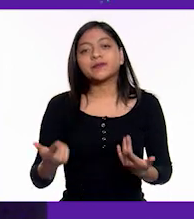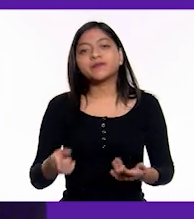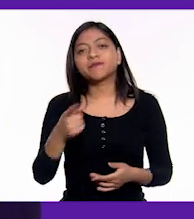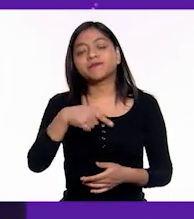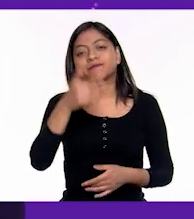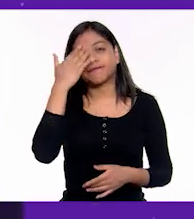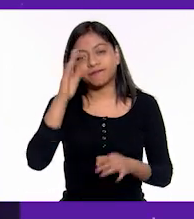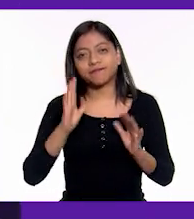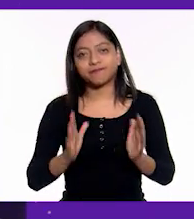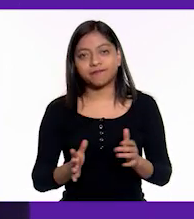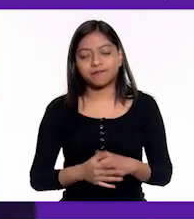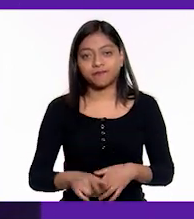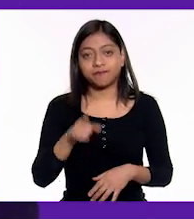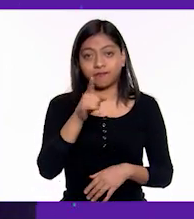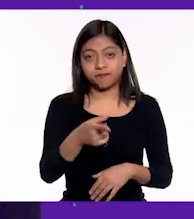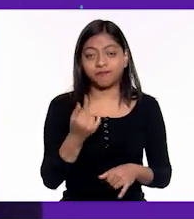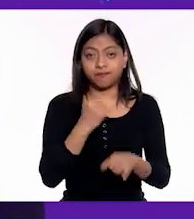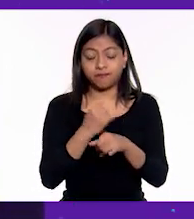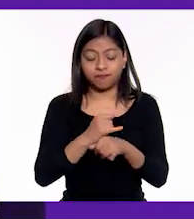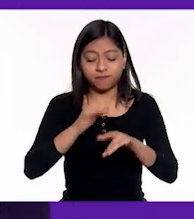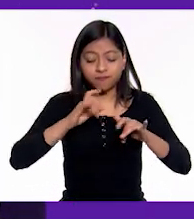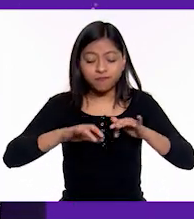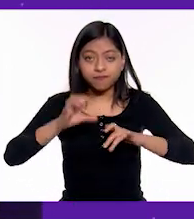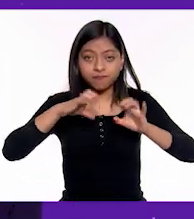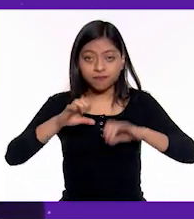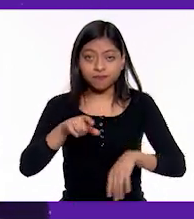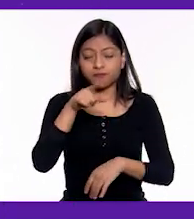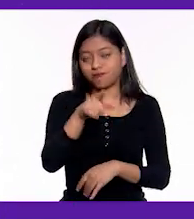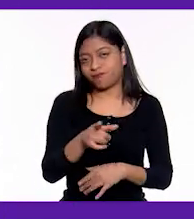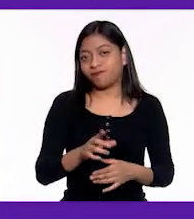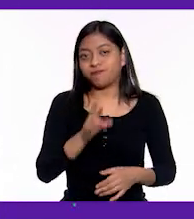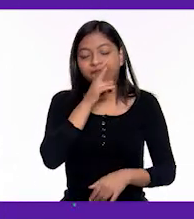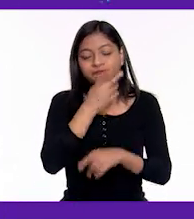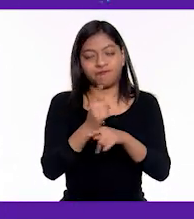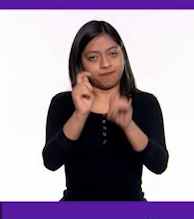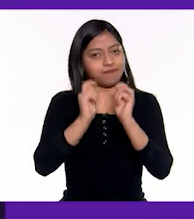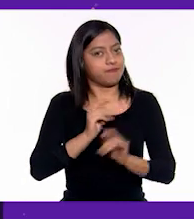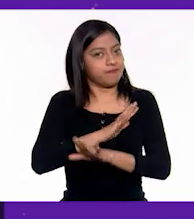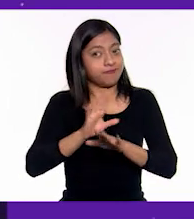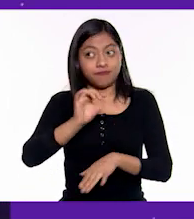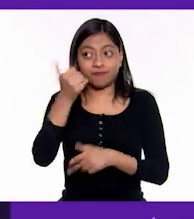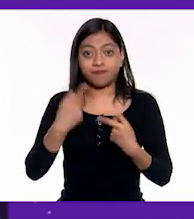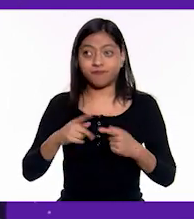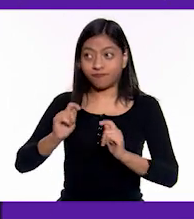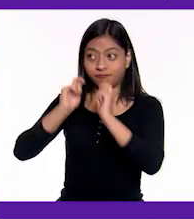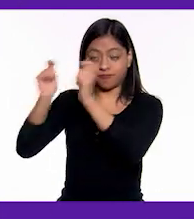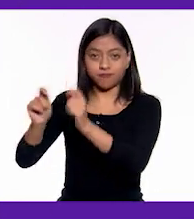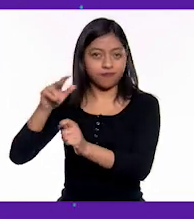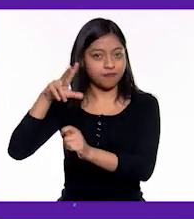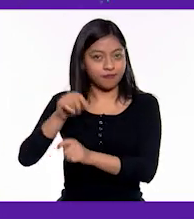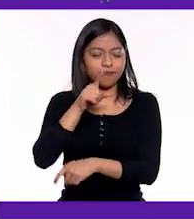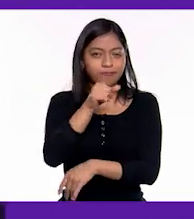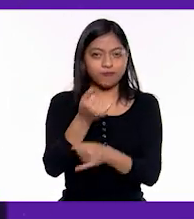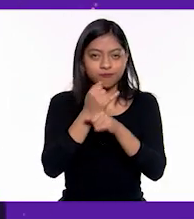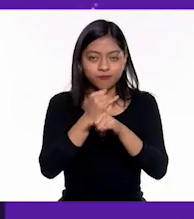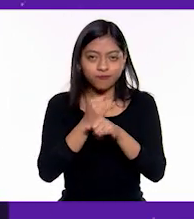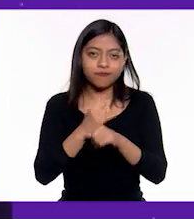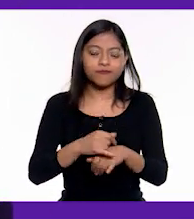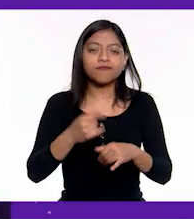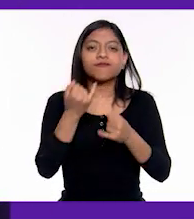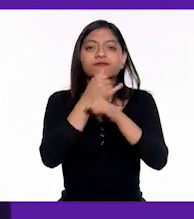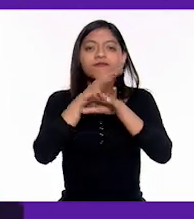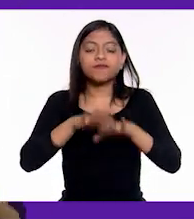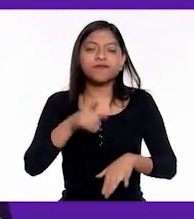lo sabemos, nuestro yo digital es nuestro y de nadie más. Y por lo tanto, tenemos derecho a mantener nuestra información de